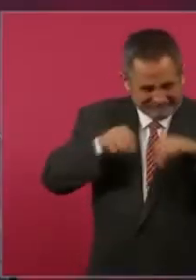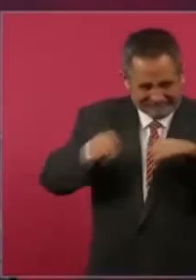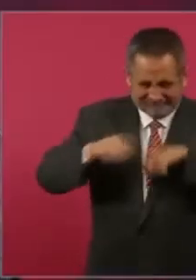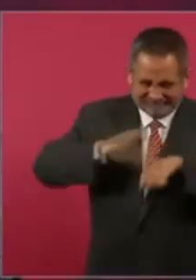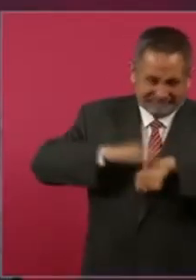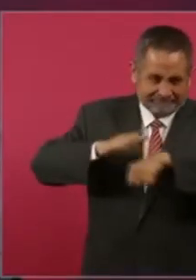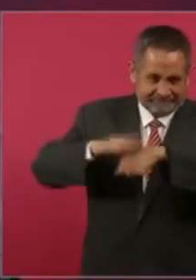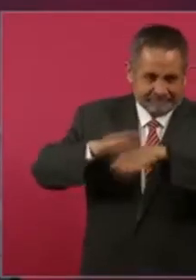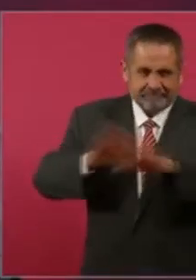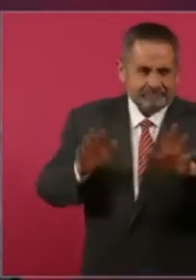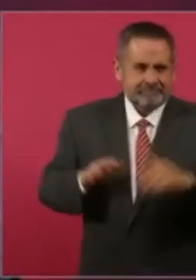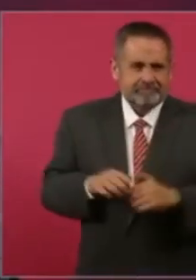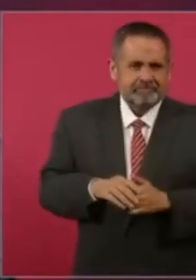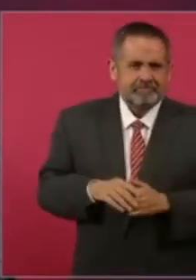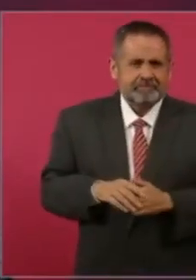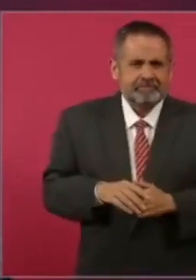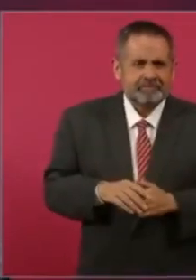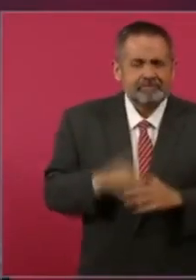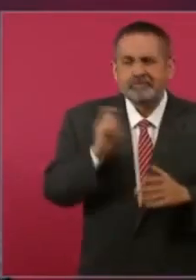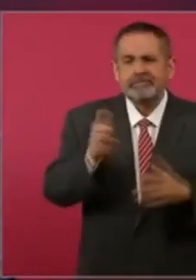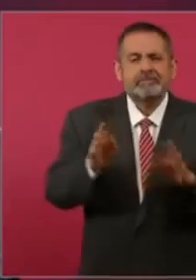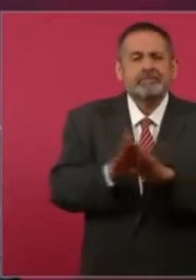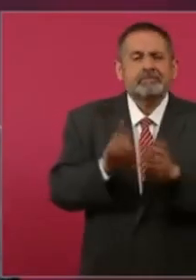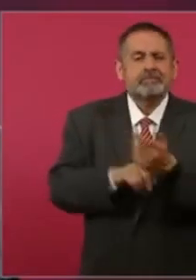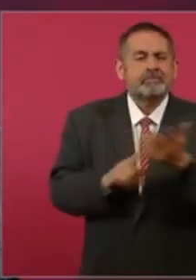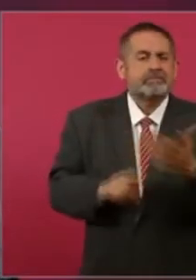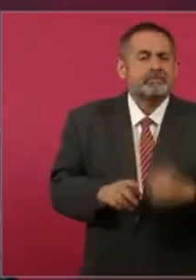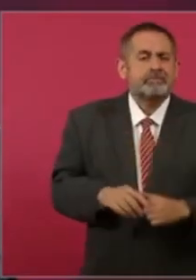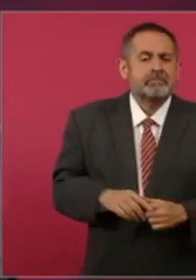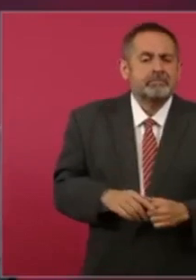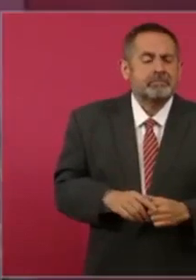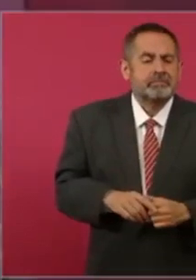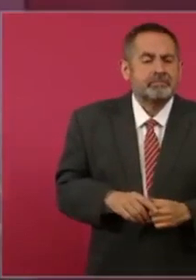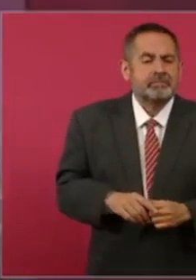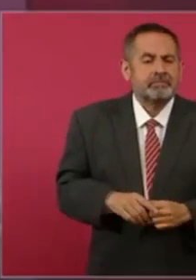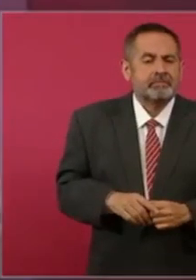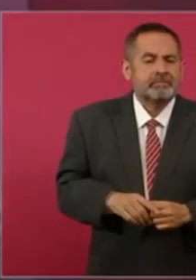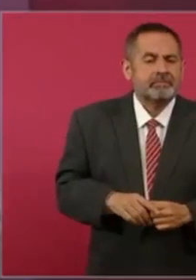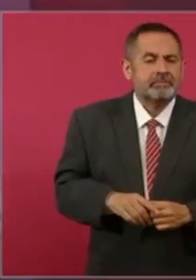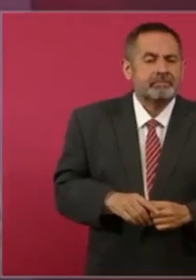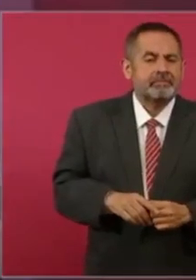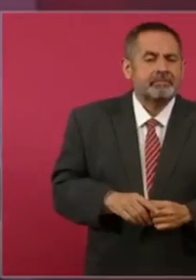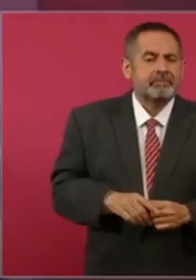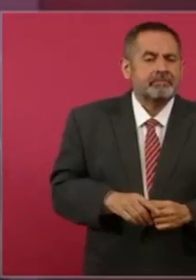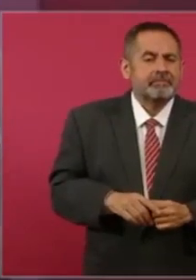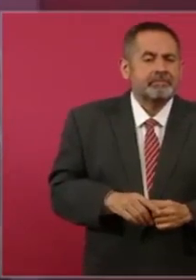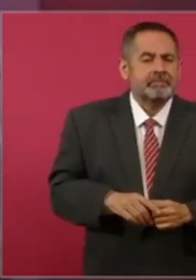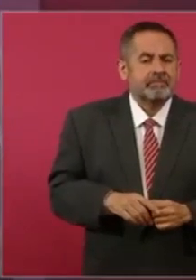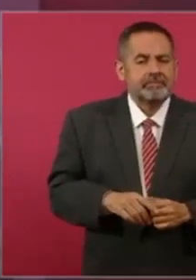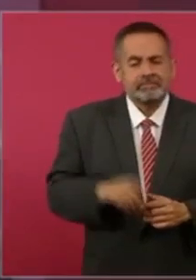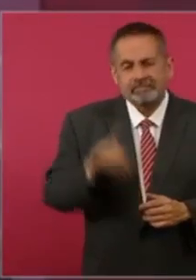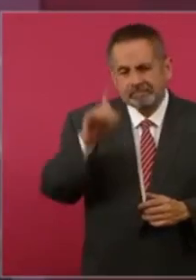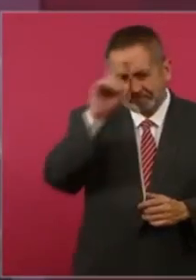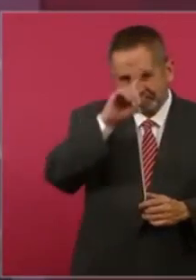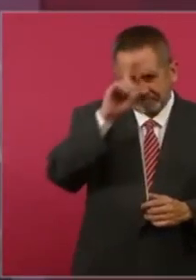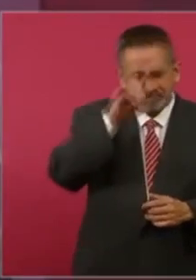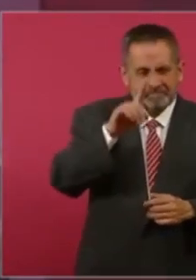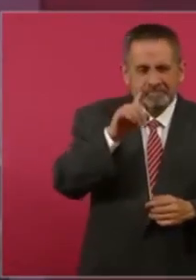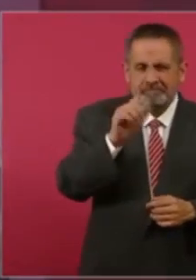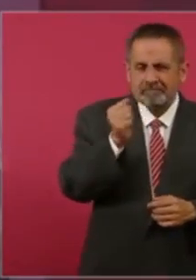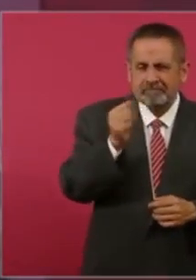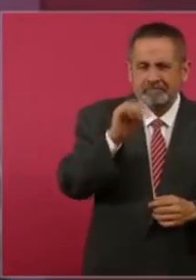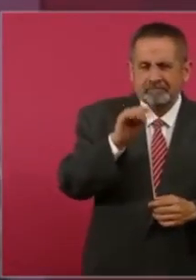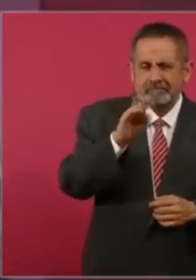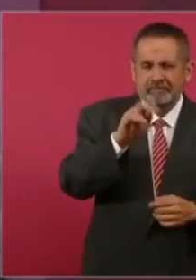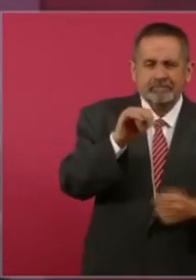ya ni siquiera va a ser este la la recomendación de San Benito de